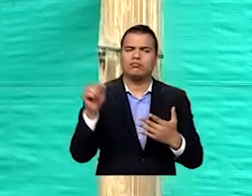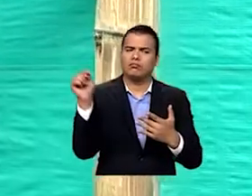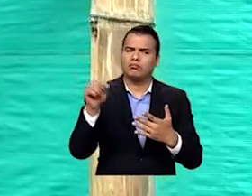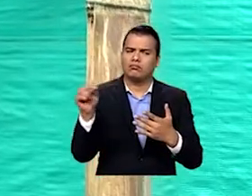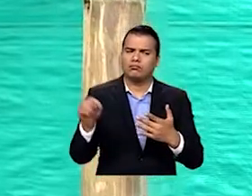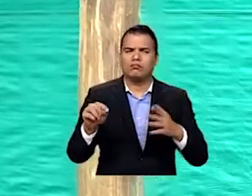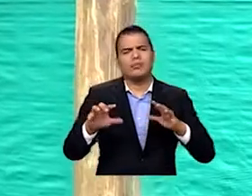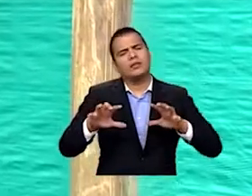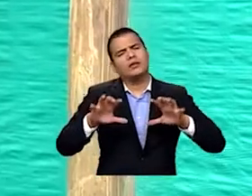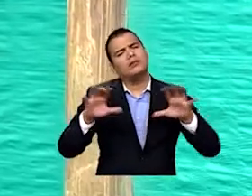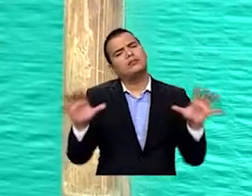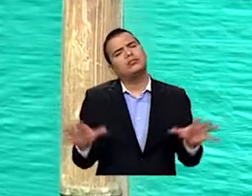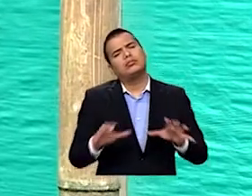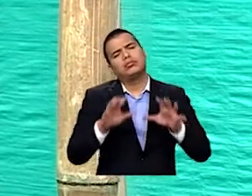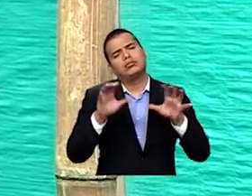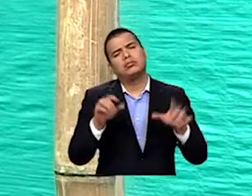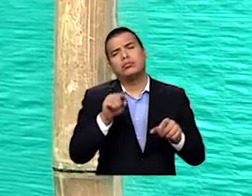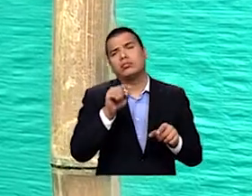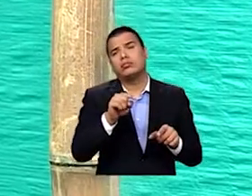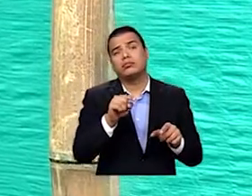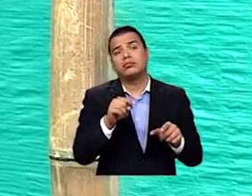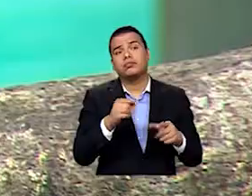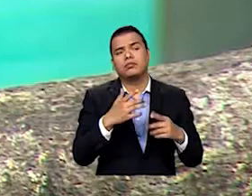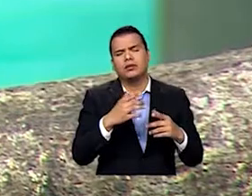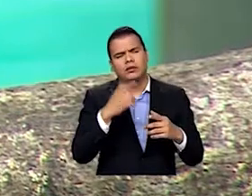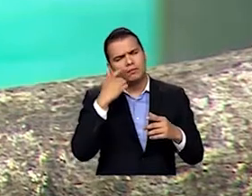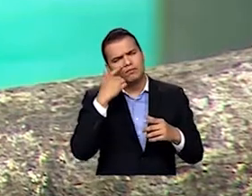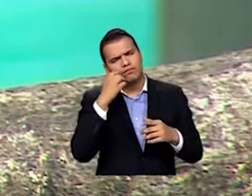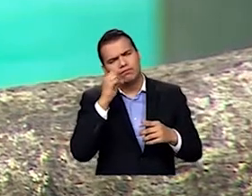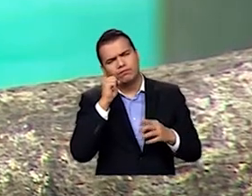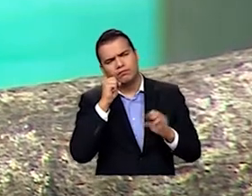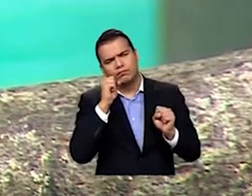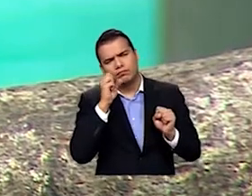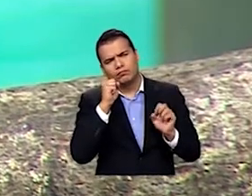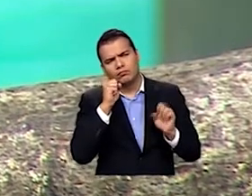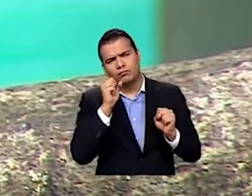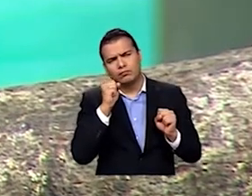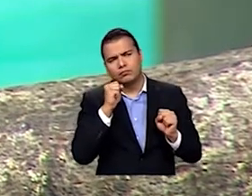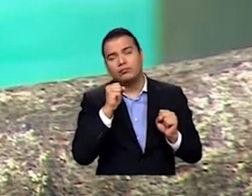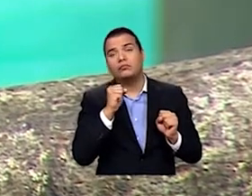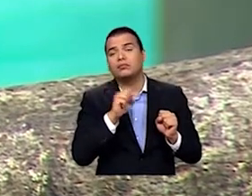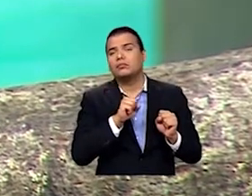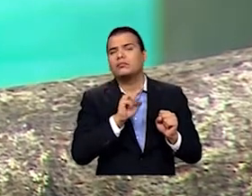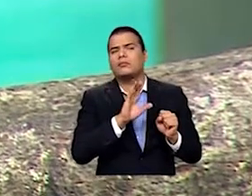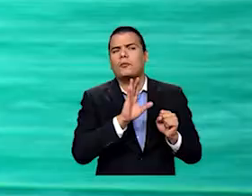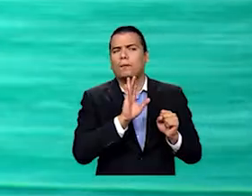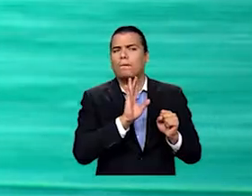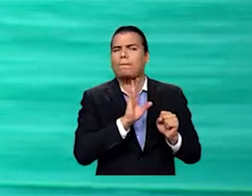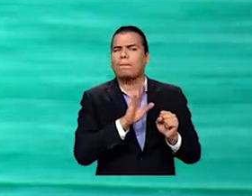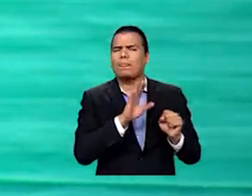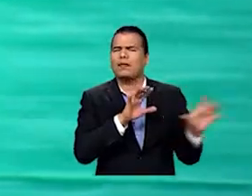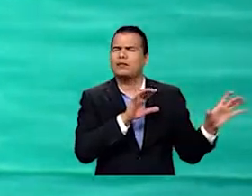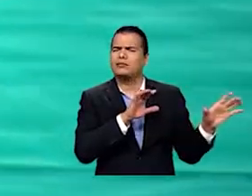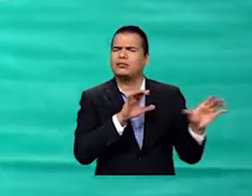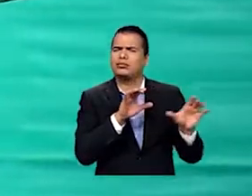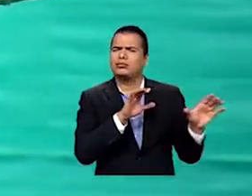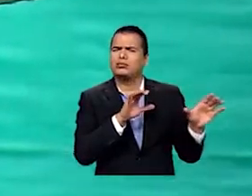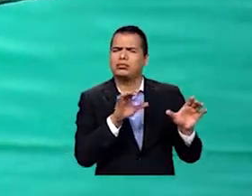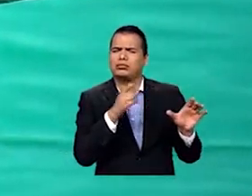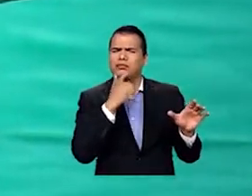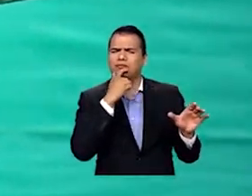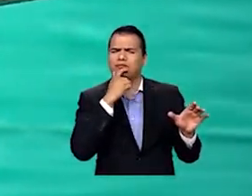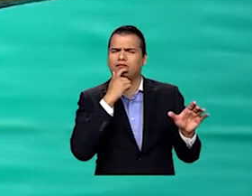le hicieron en el hábitat donde él se encontraba, empezamos a evidenciar que presentaba algunos comportamientos